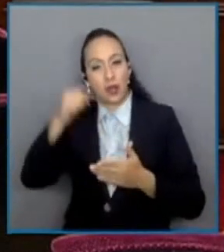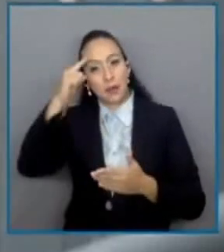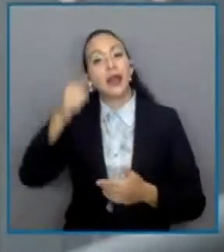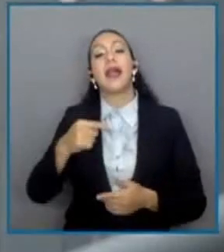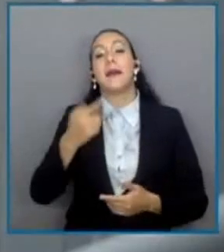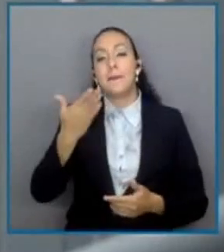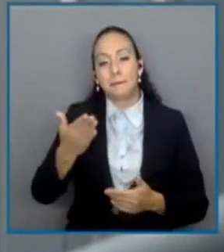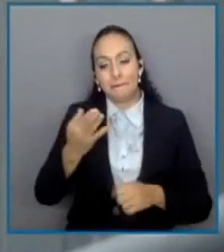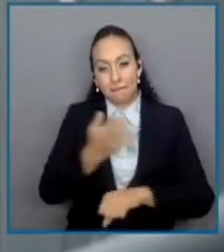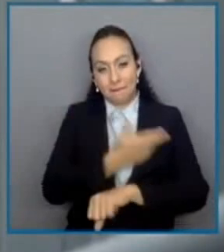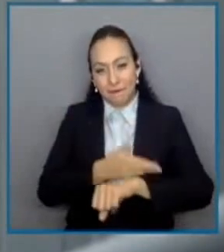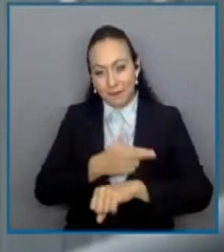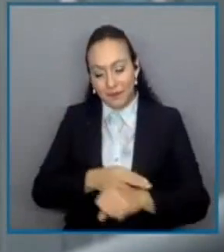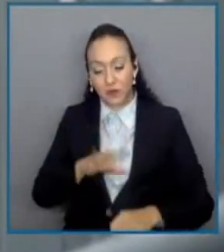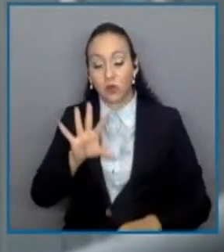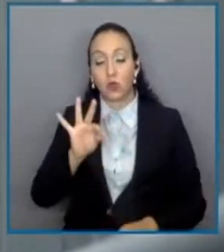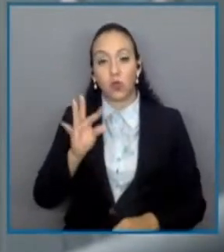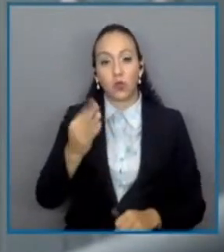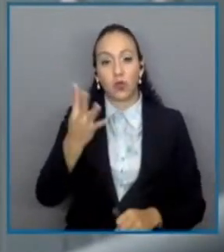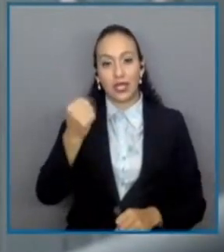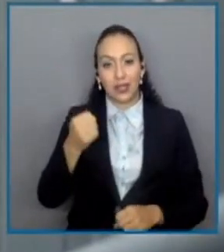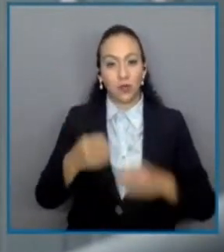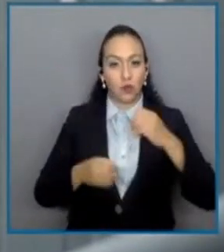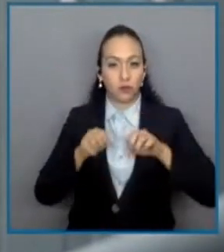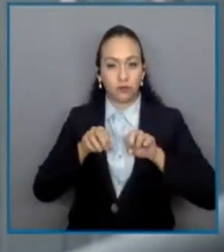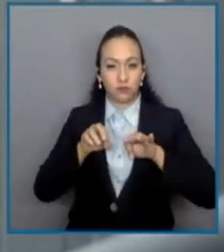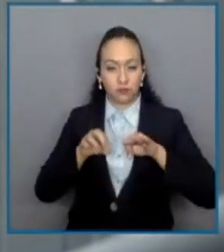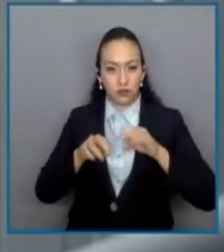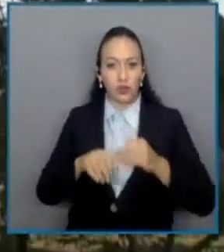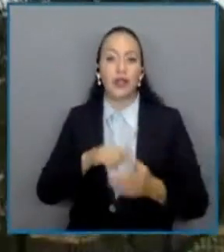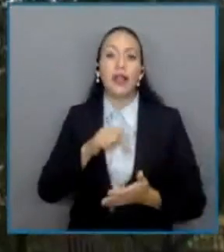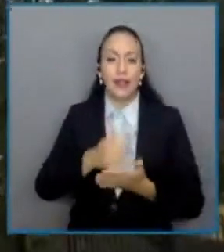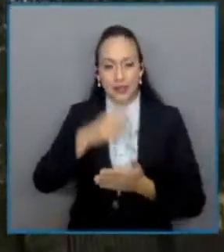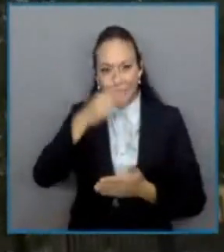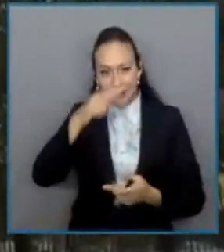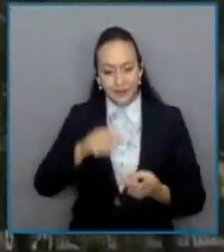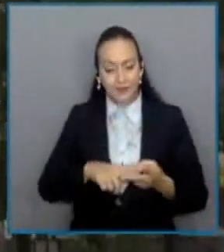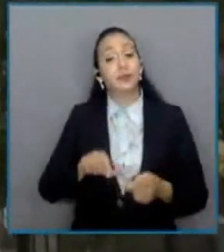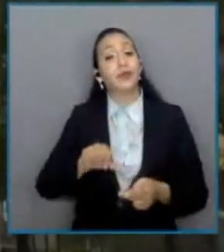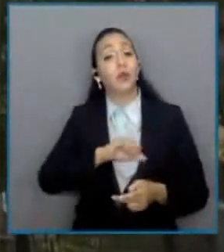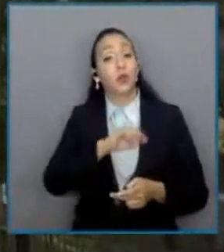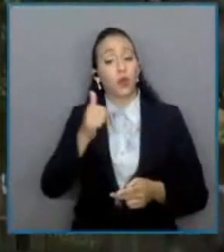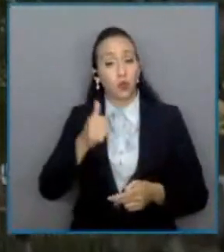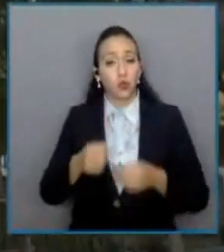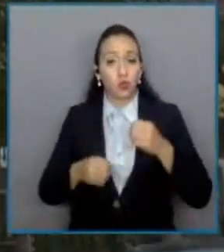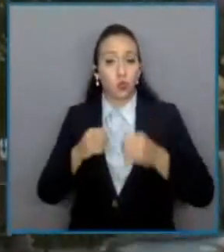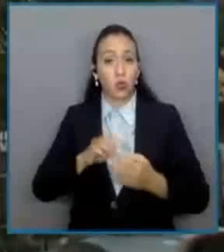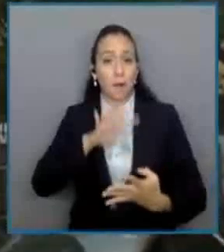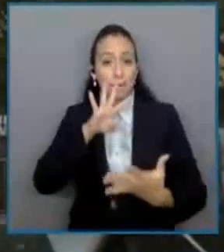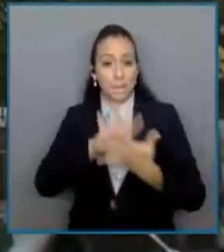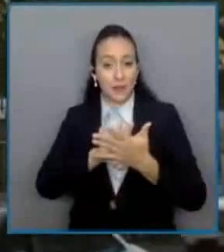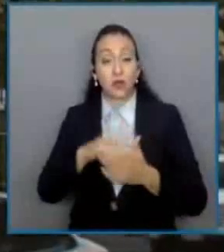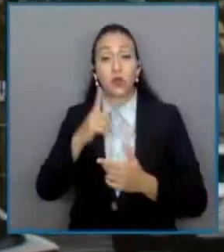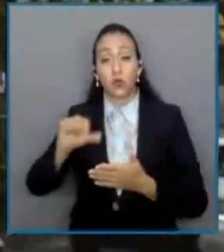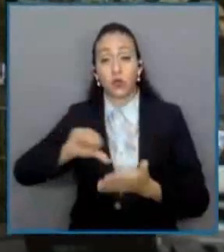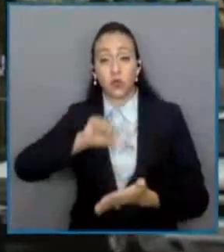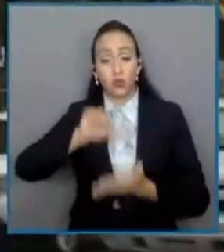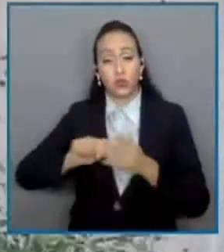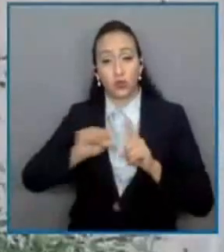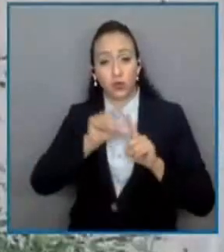449 juzgados de distrito, 41 centros de justicia penal federal, un Centro Nacional de Justicia